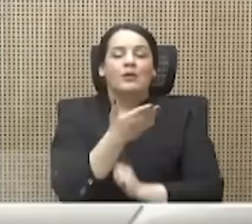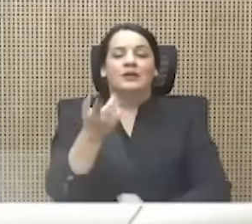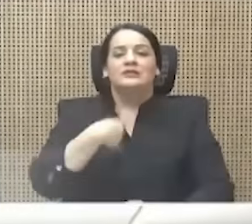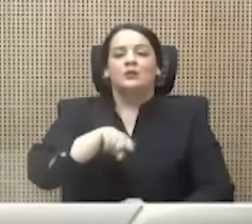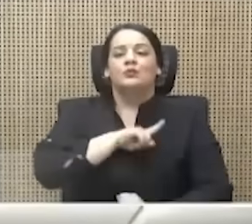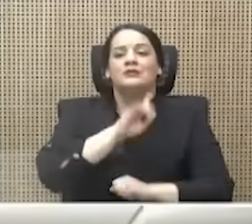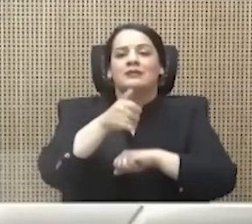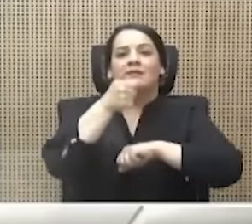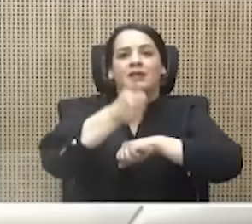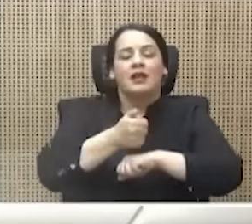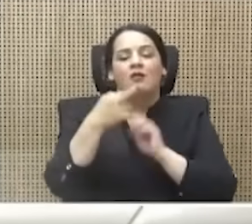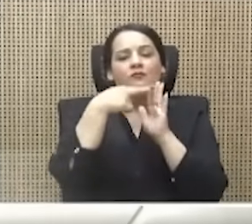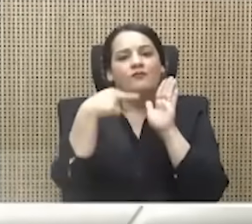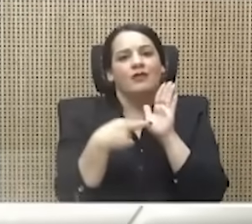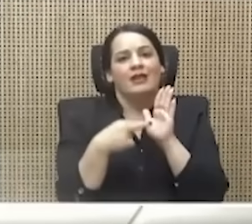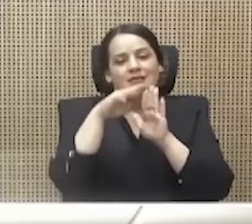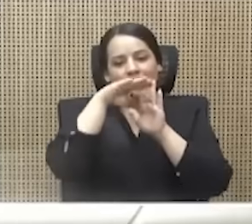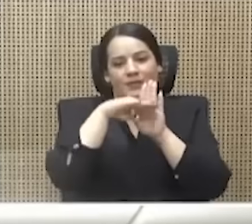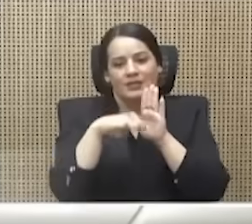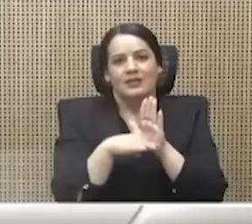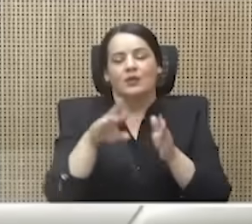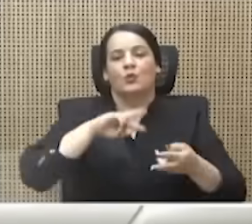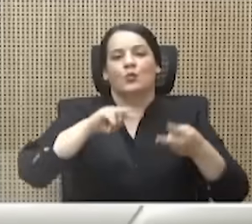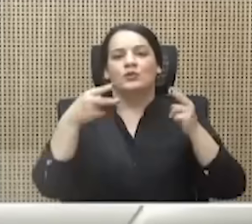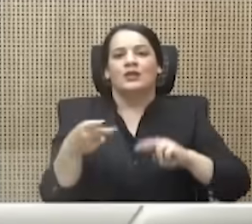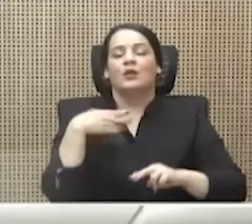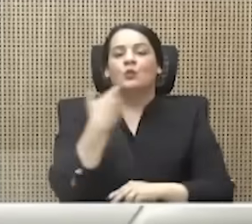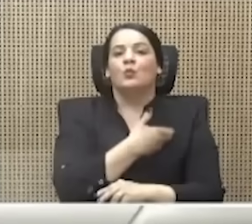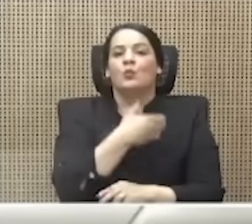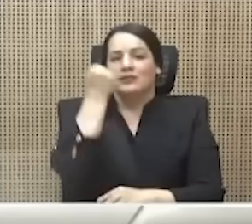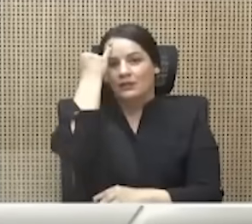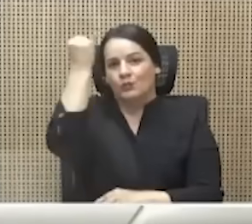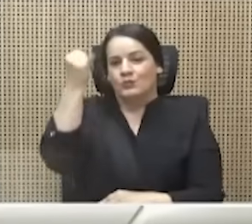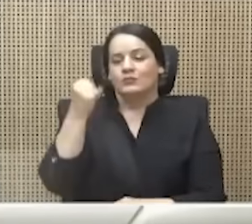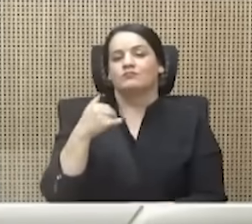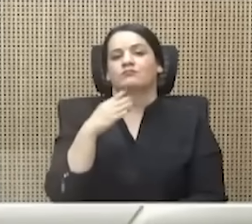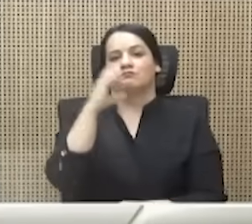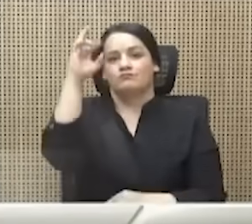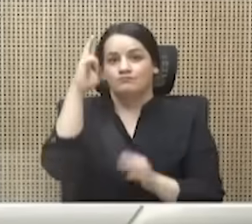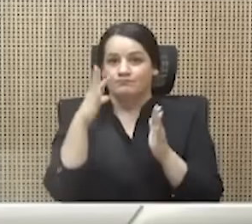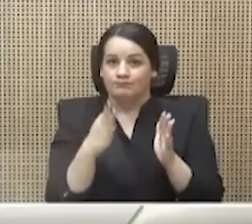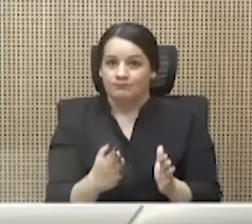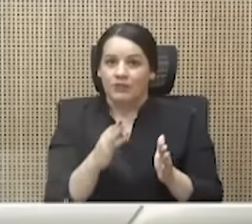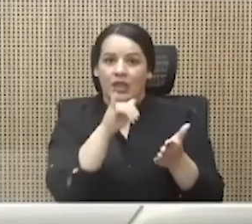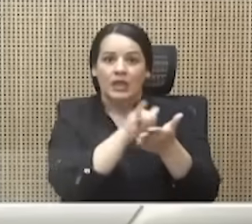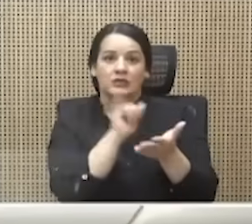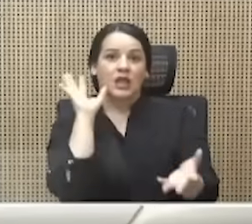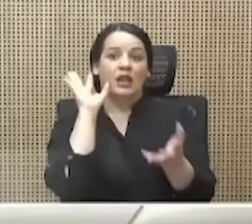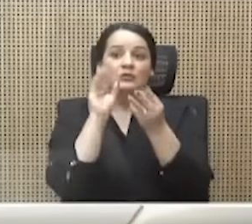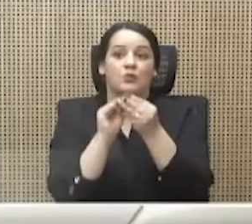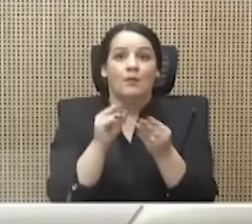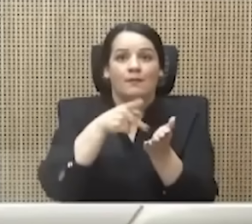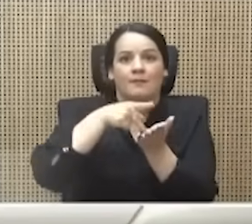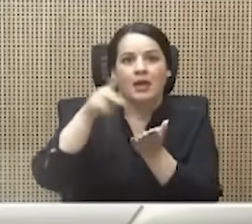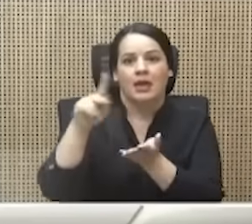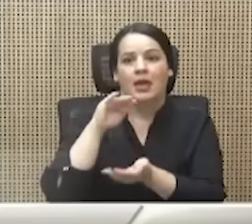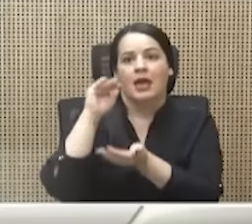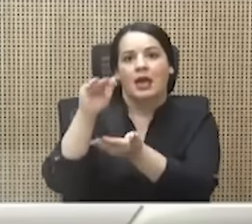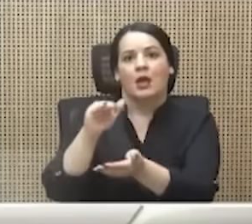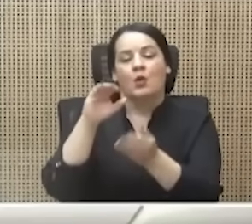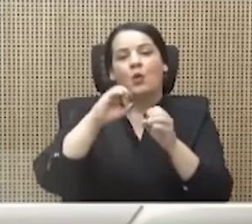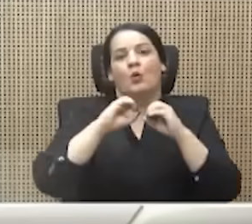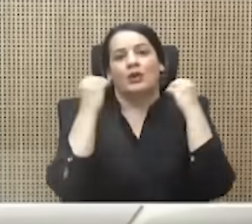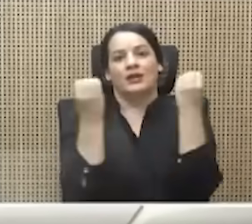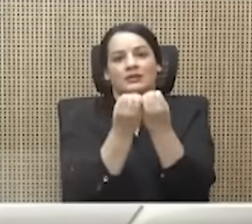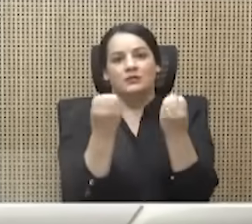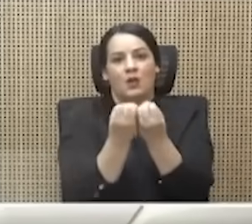impongan reglas y medidas que son contrarias a nuestra idiosincrasia costarricense. Esta es la suma que se le ha pagado a la Organización